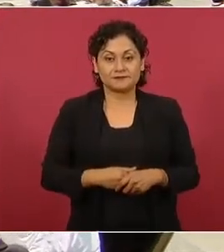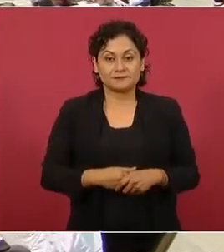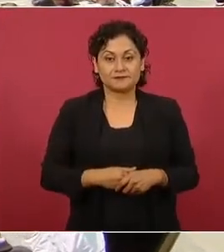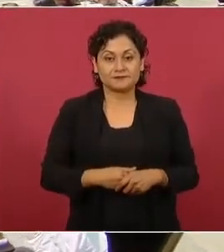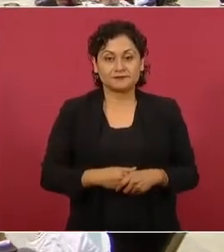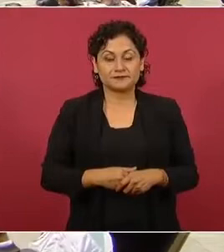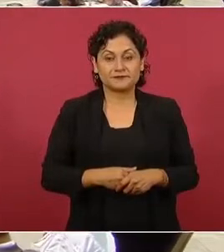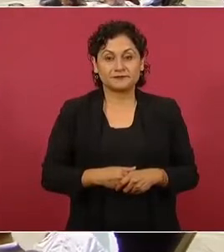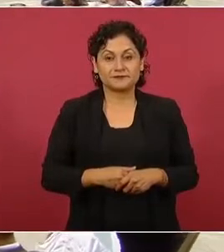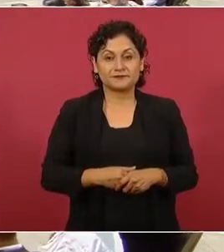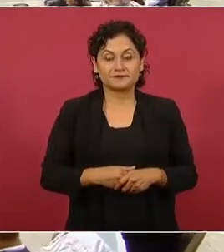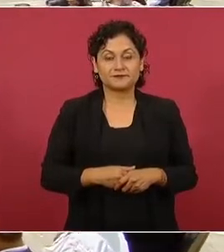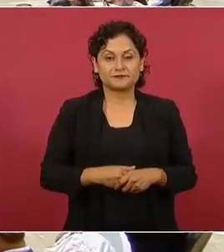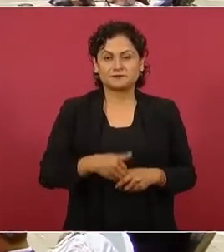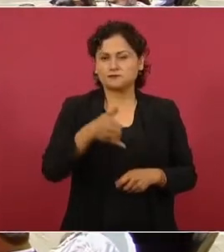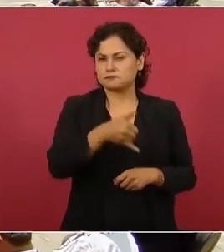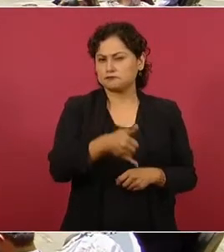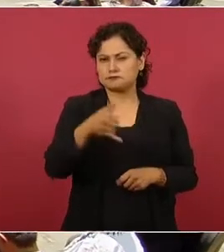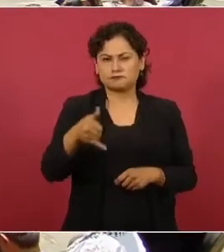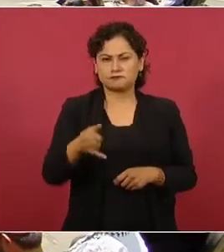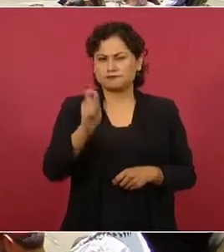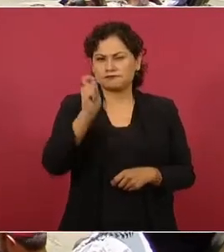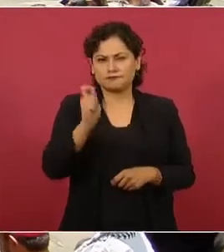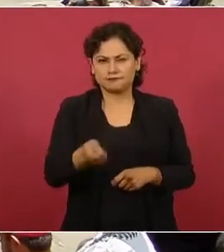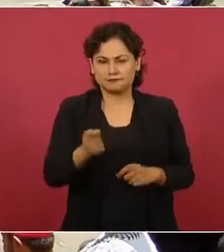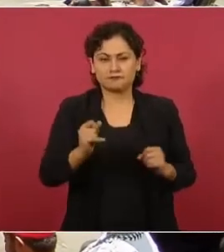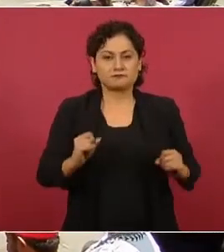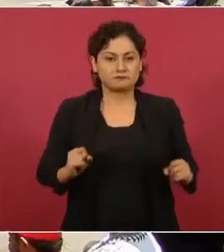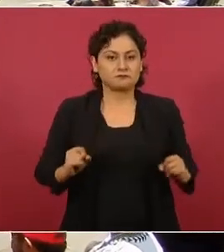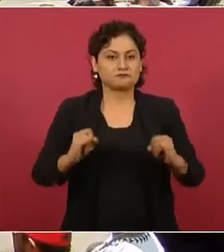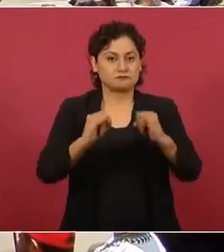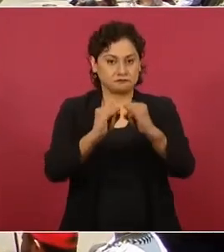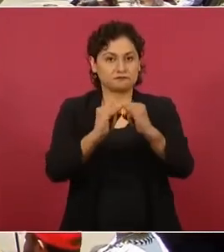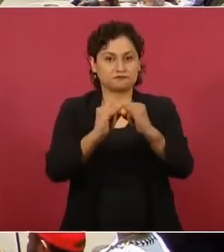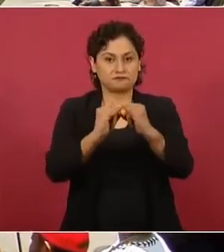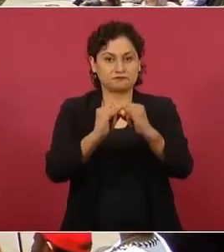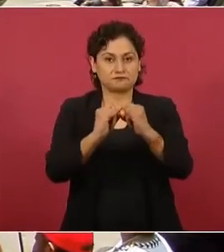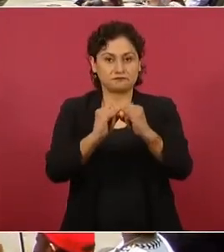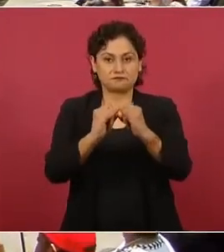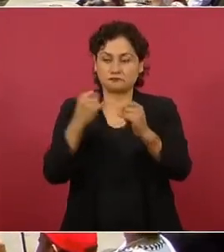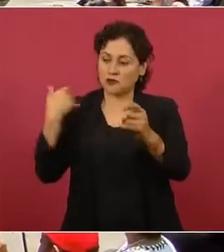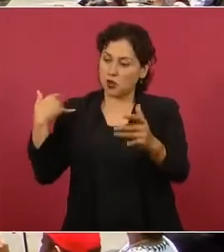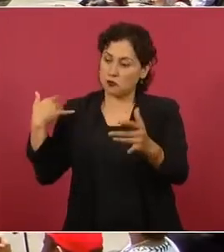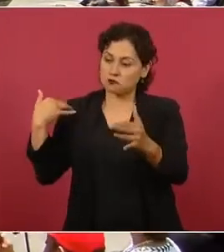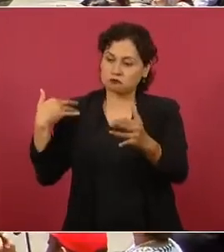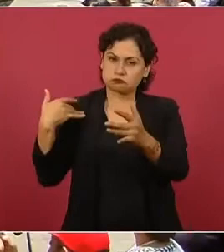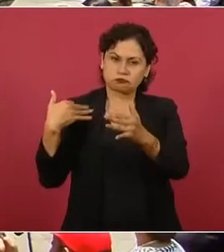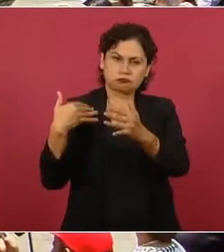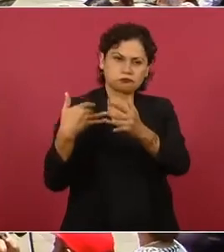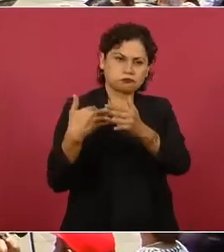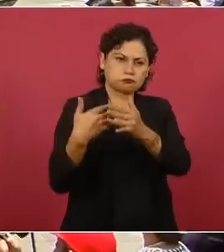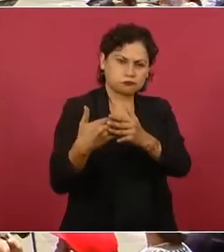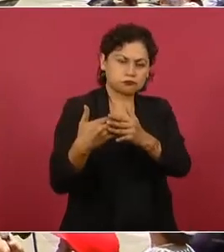Es una institución que se ha venido consolidando cada vez